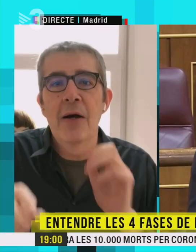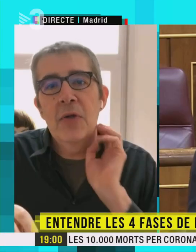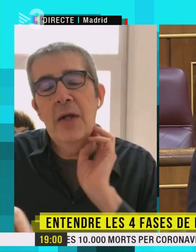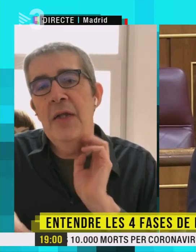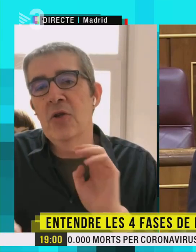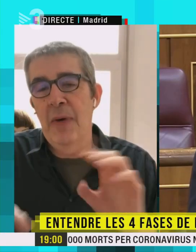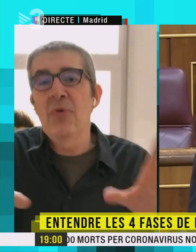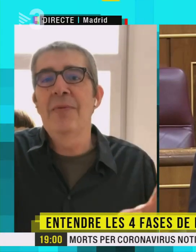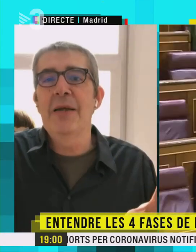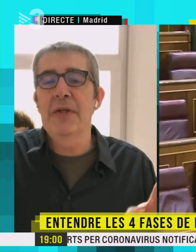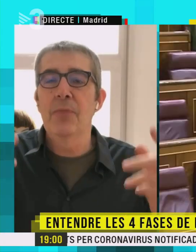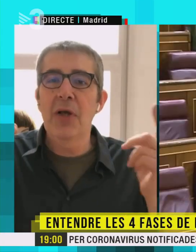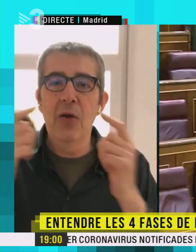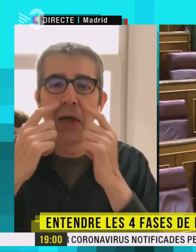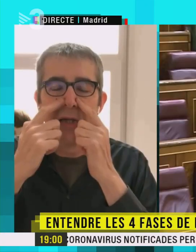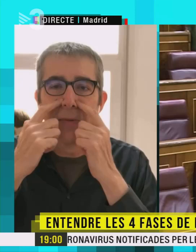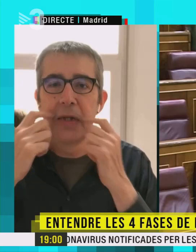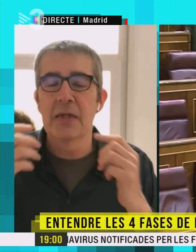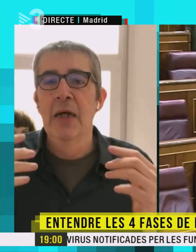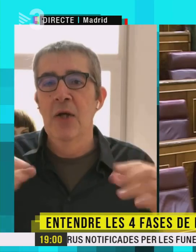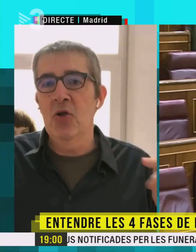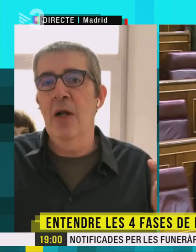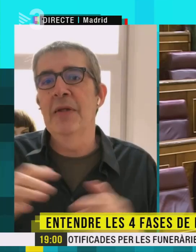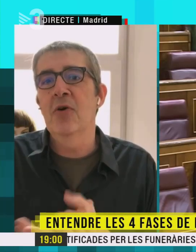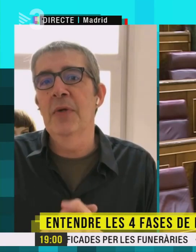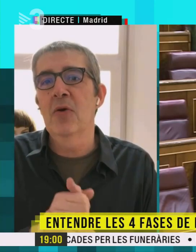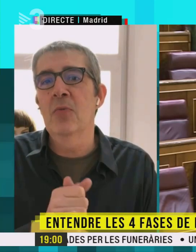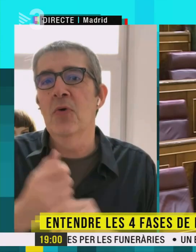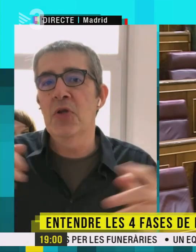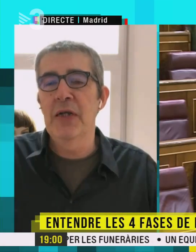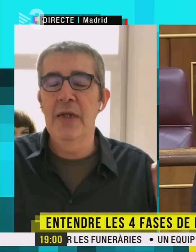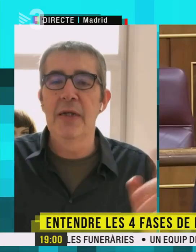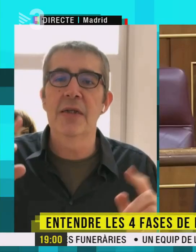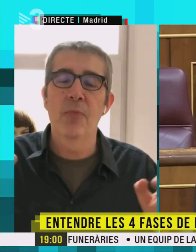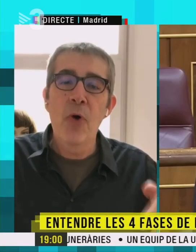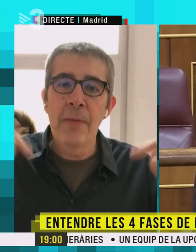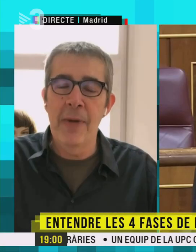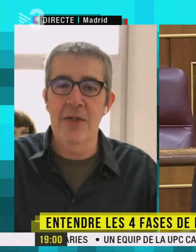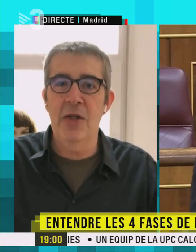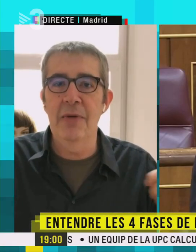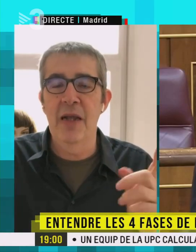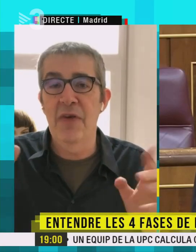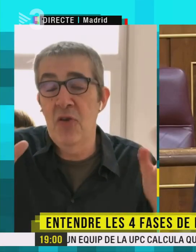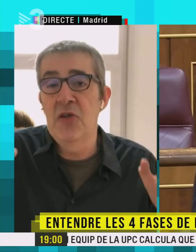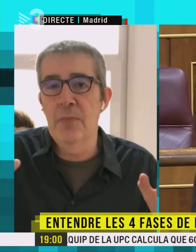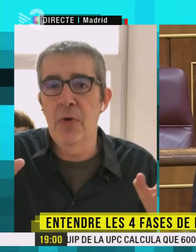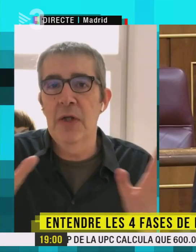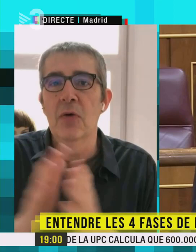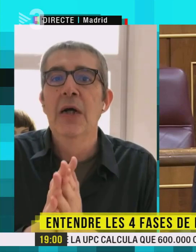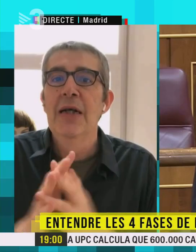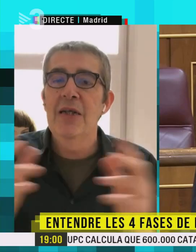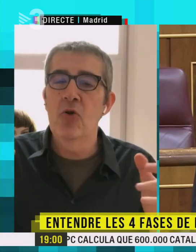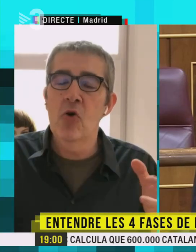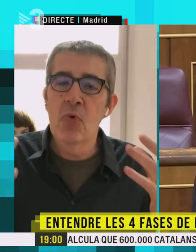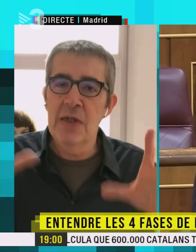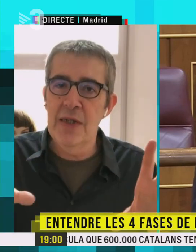Campania, y entonces vamos a ver qué pasa. Porque lo que quiere saber es, no solamente cómo se pone en marcha otra vez la infección, se pone,